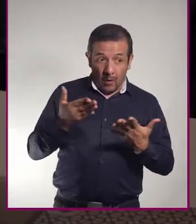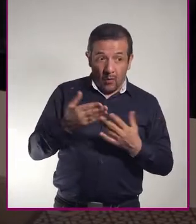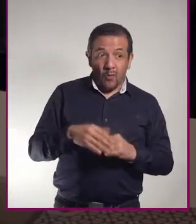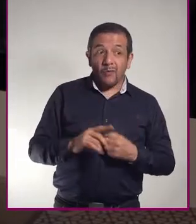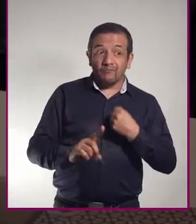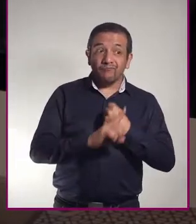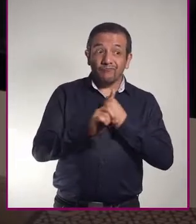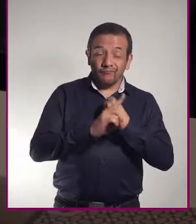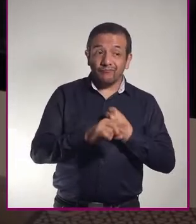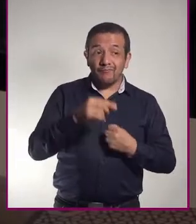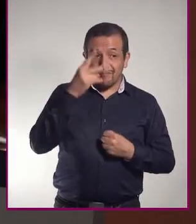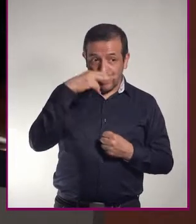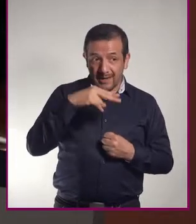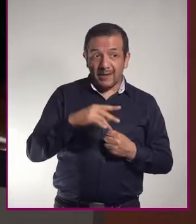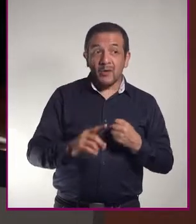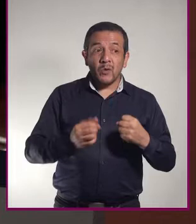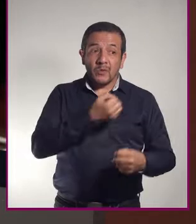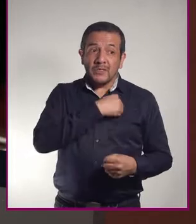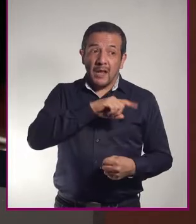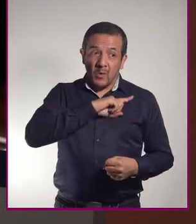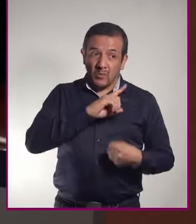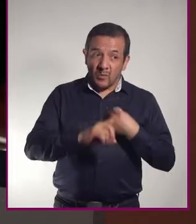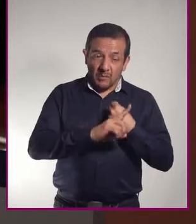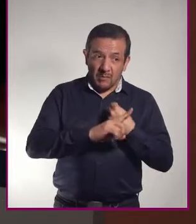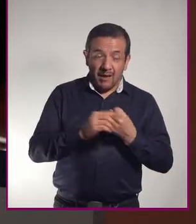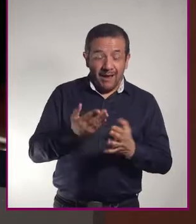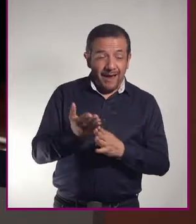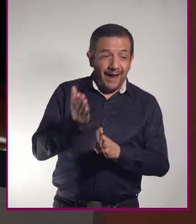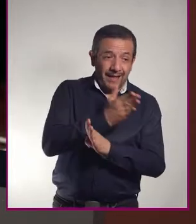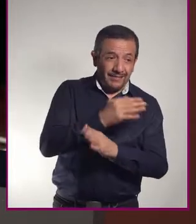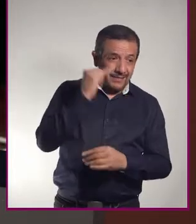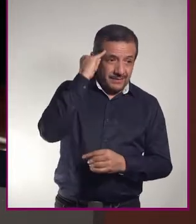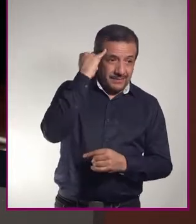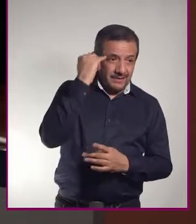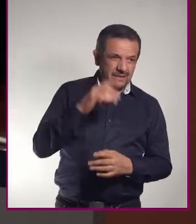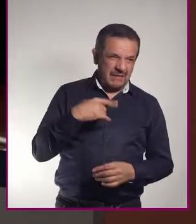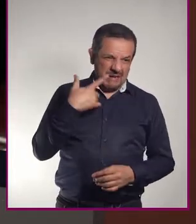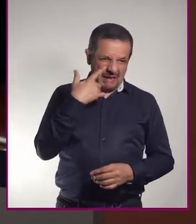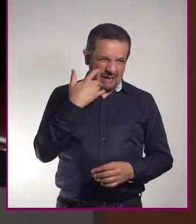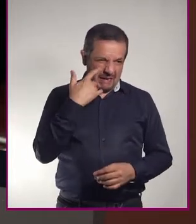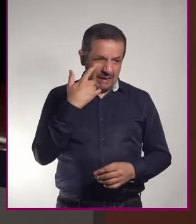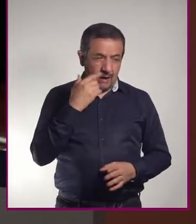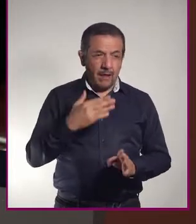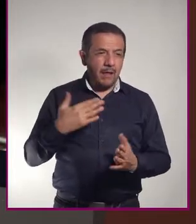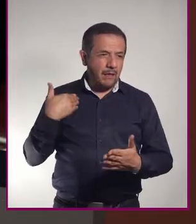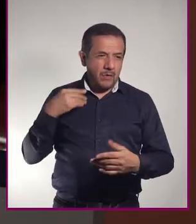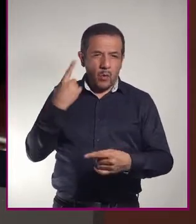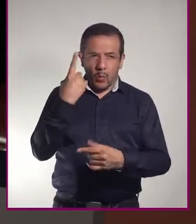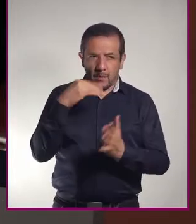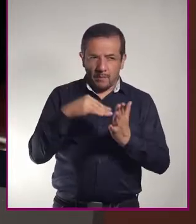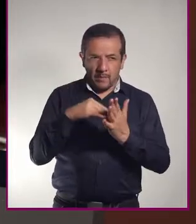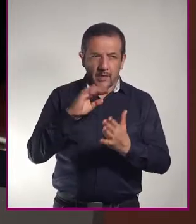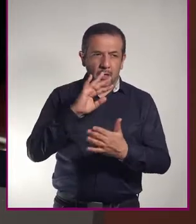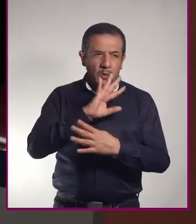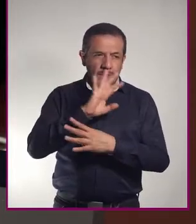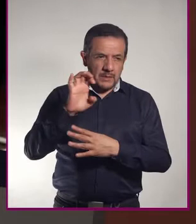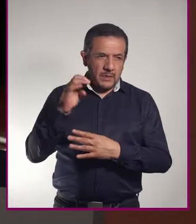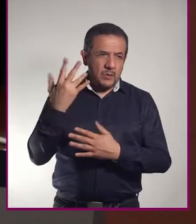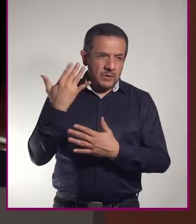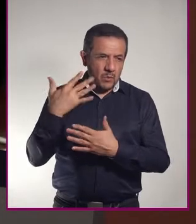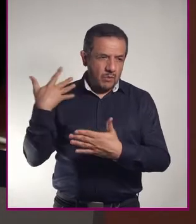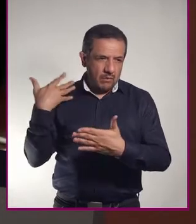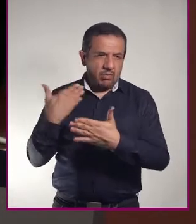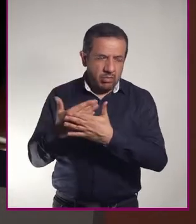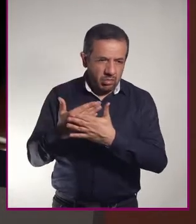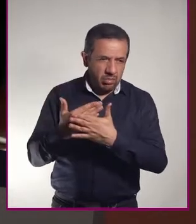un enorme problema de salud, era una enfermedad rara hasta los años 50. De hecho, el doctor Salvador Subirán